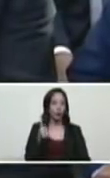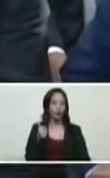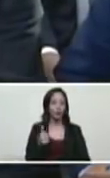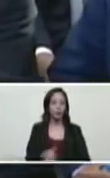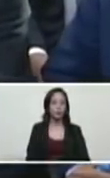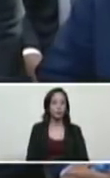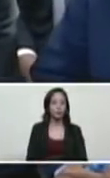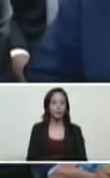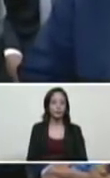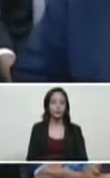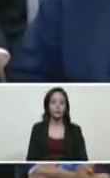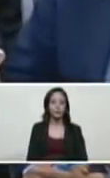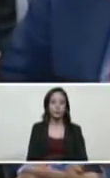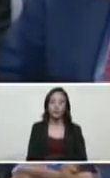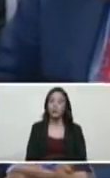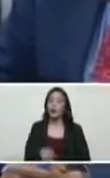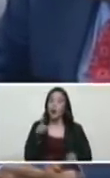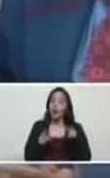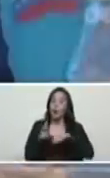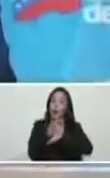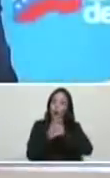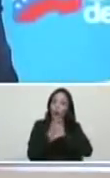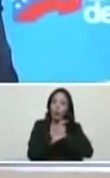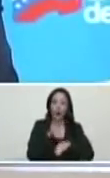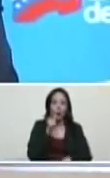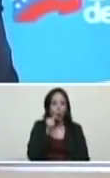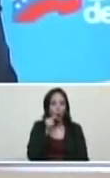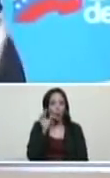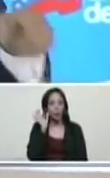Afortunadamente tenemos gobernadores y gobernadoras